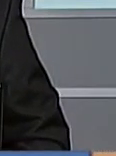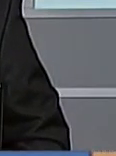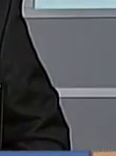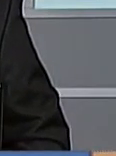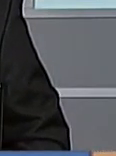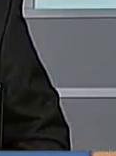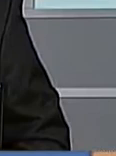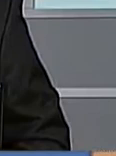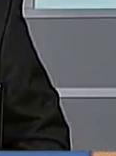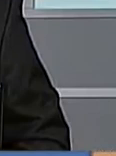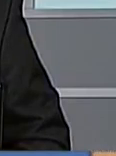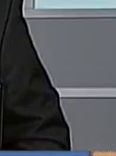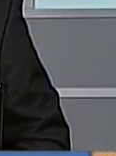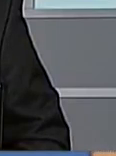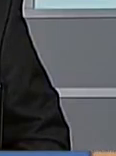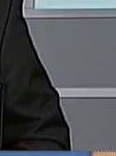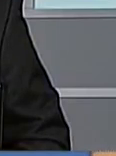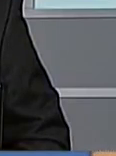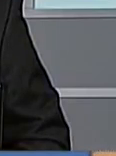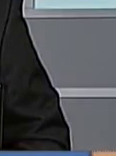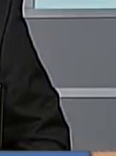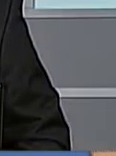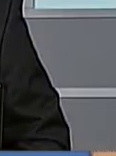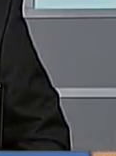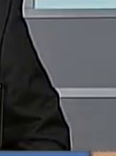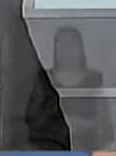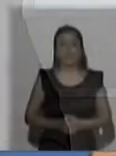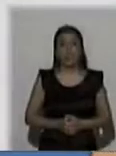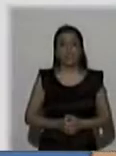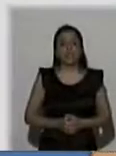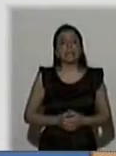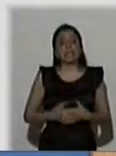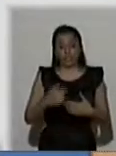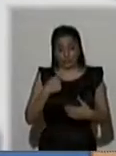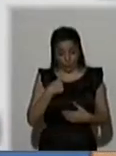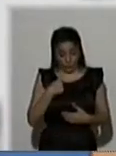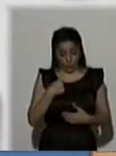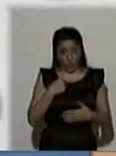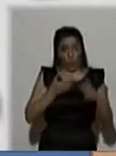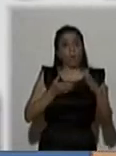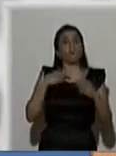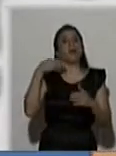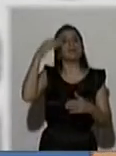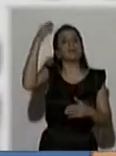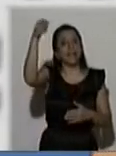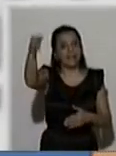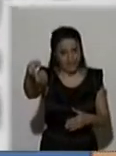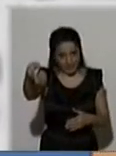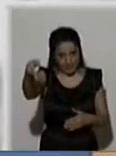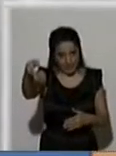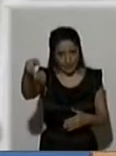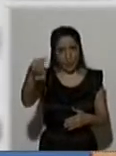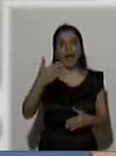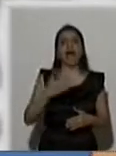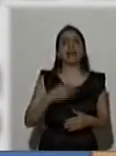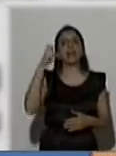satisfacción para nosotros que todos los candidatos hayan venido. Creemos que cuando estamos cumpliendo 30 años de democracia es